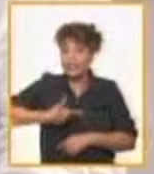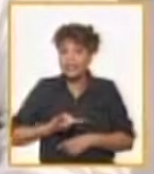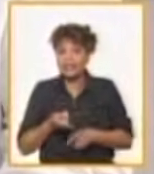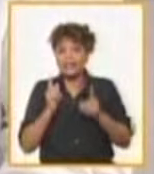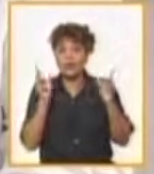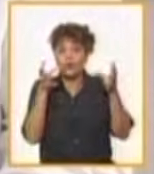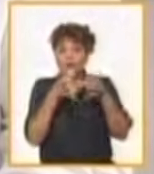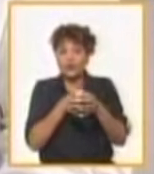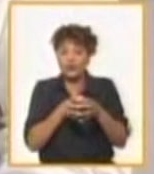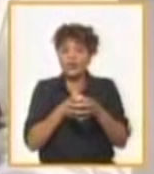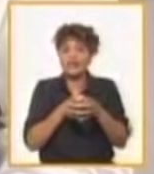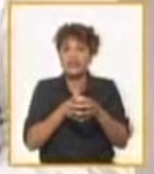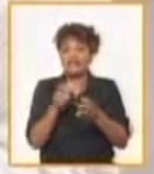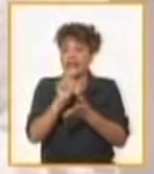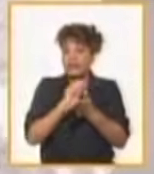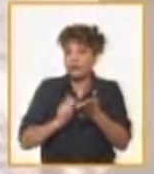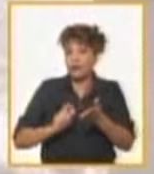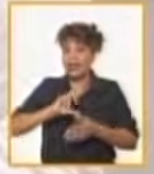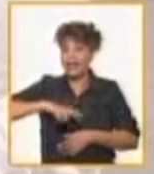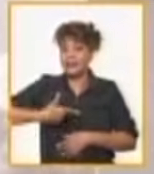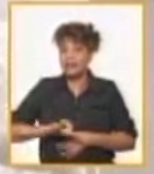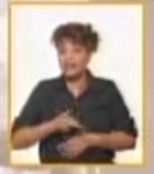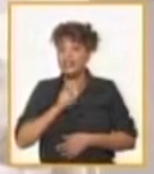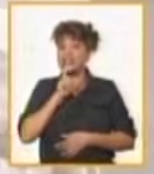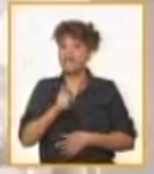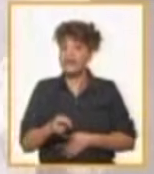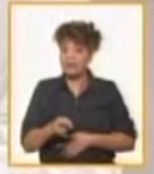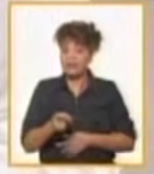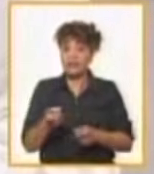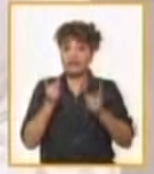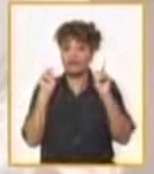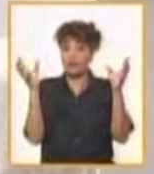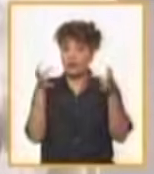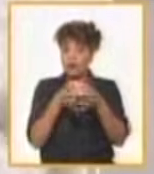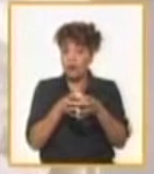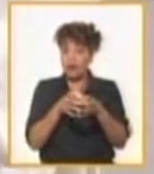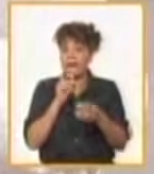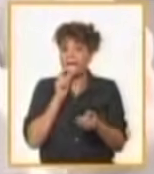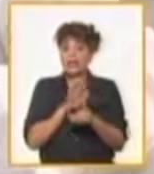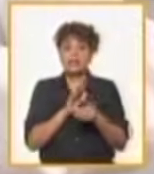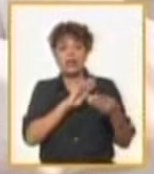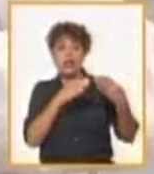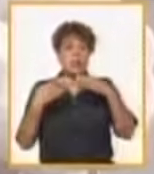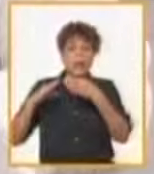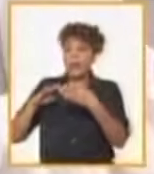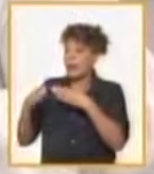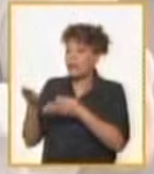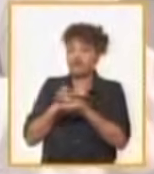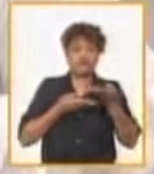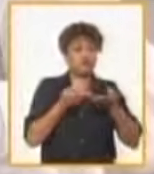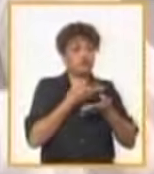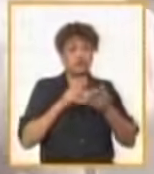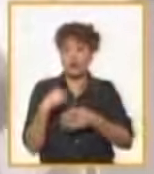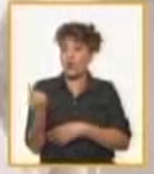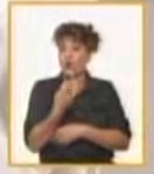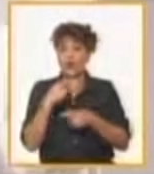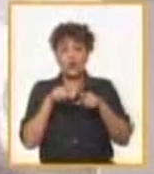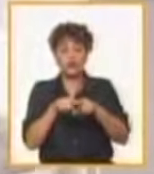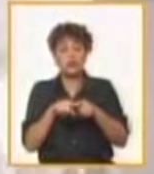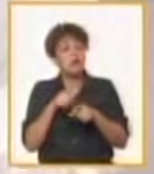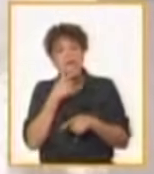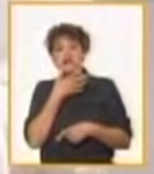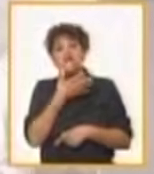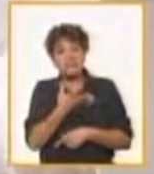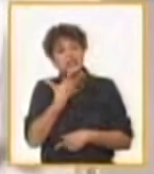y escritores, y pone el cuerpo, como tanto le gustaba siempre poner